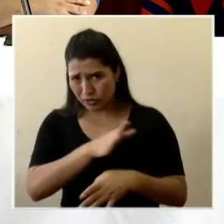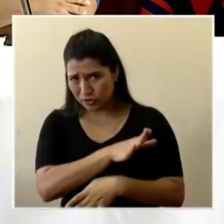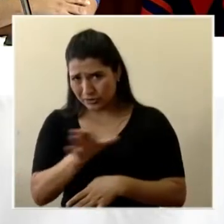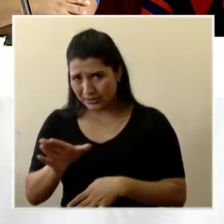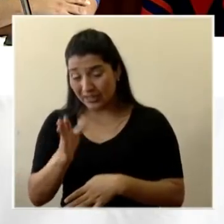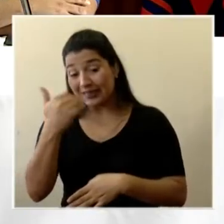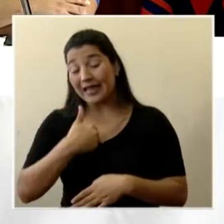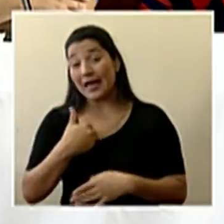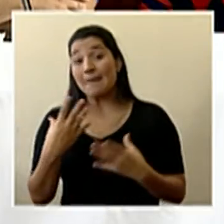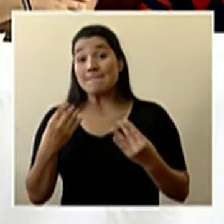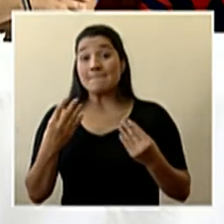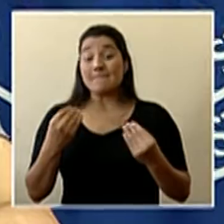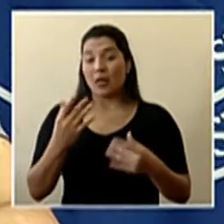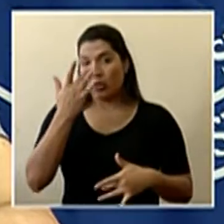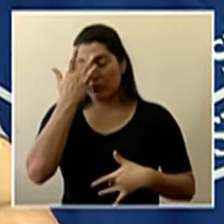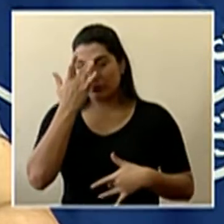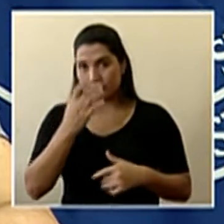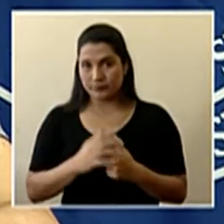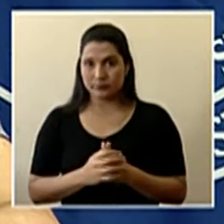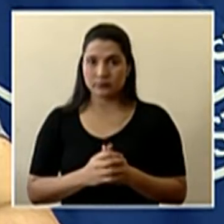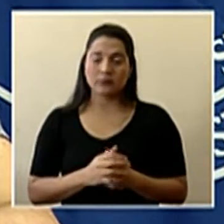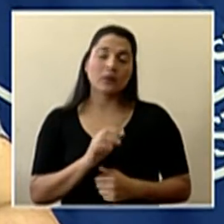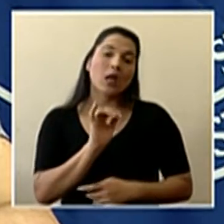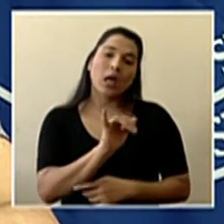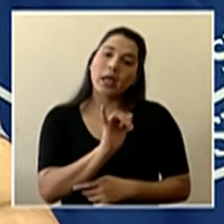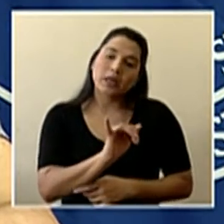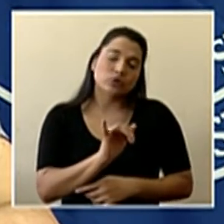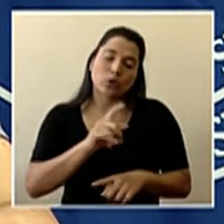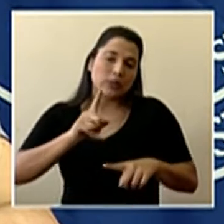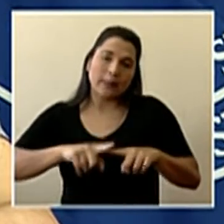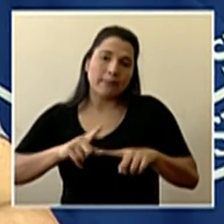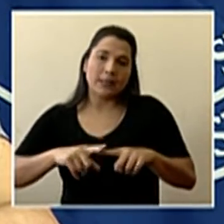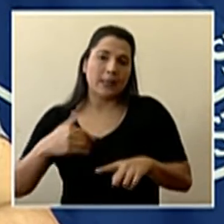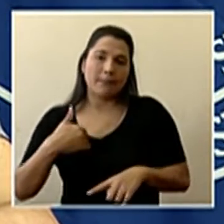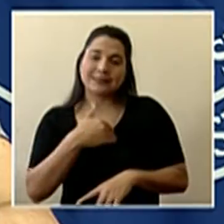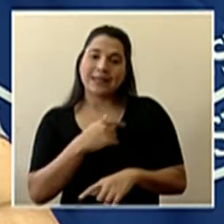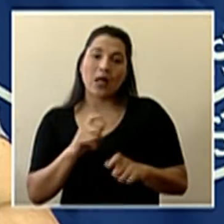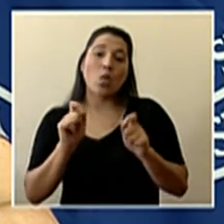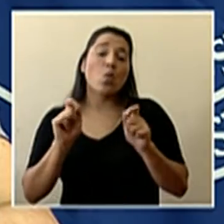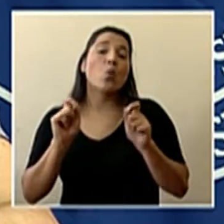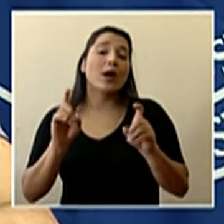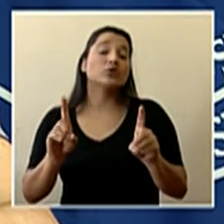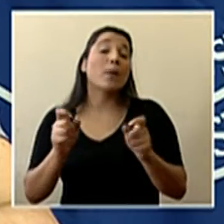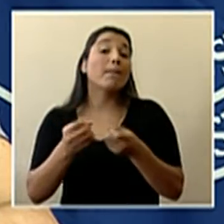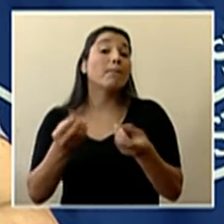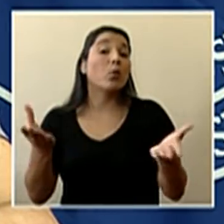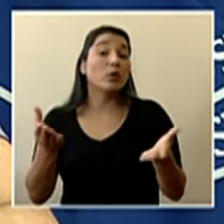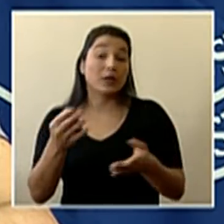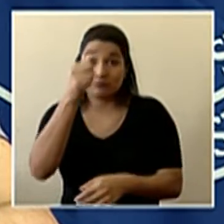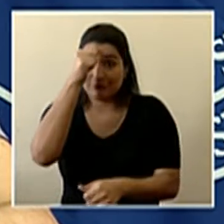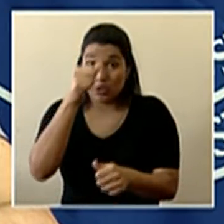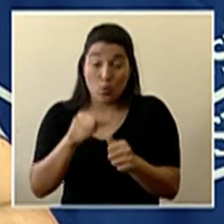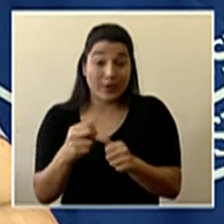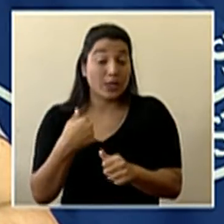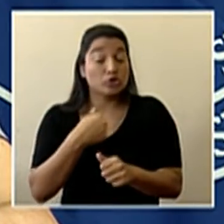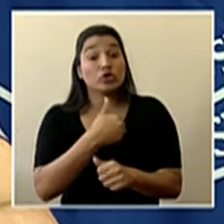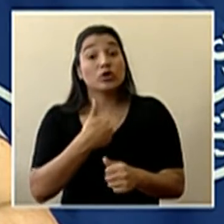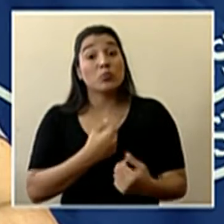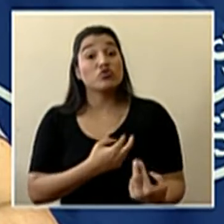el virus. En realidad eso obviamente también lo rige el Ministerio de Educación Pública. Recordemos que aquí tenemos una misión también con las personas